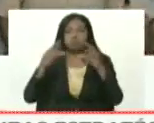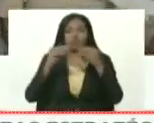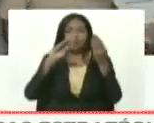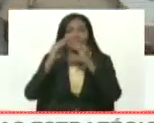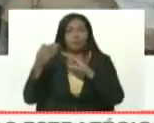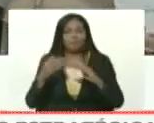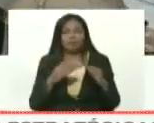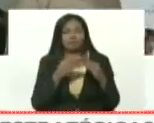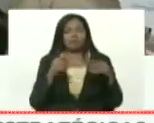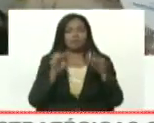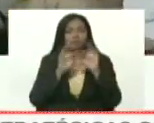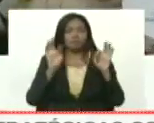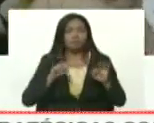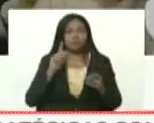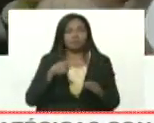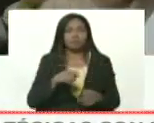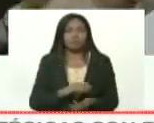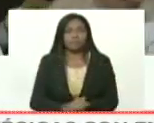comunidad